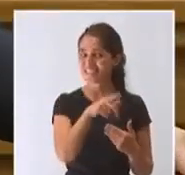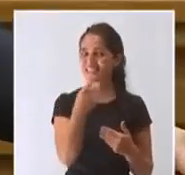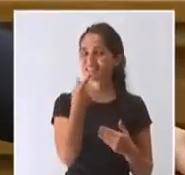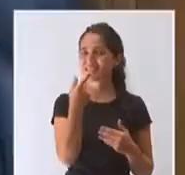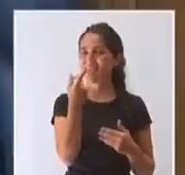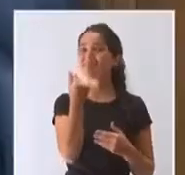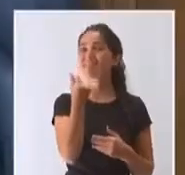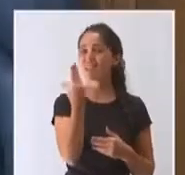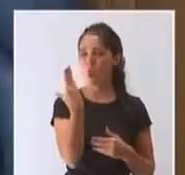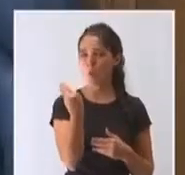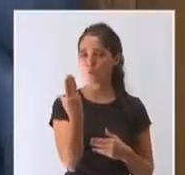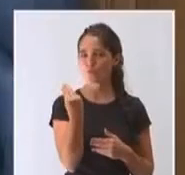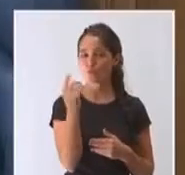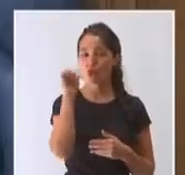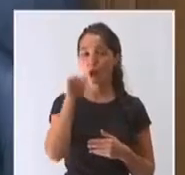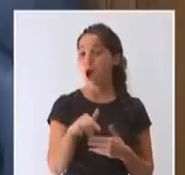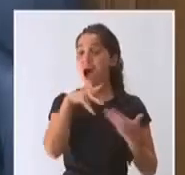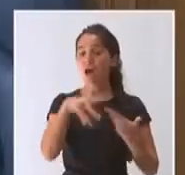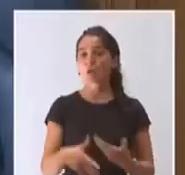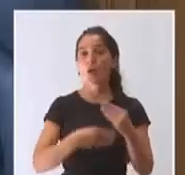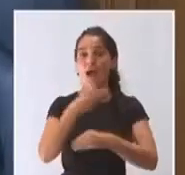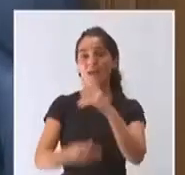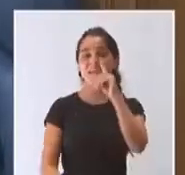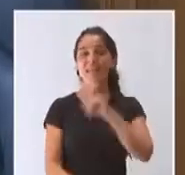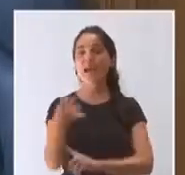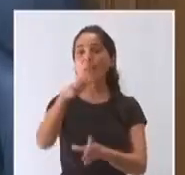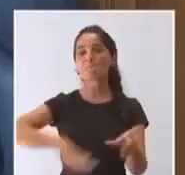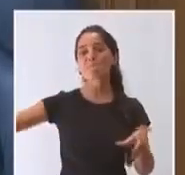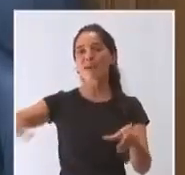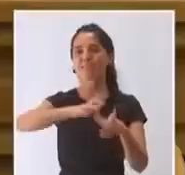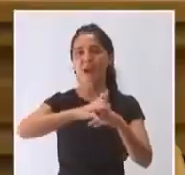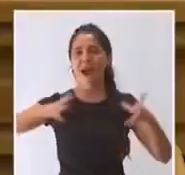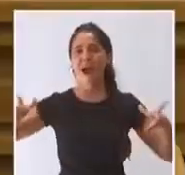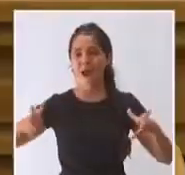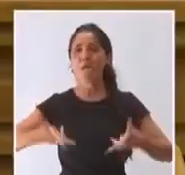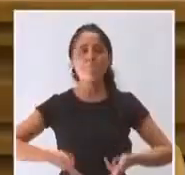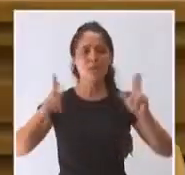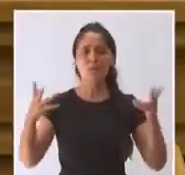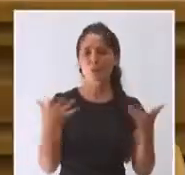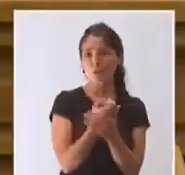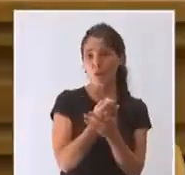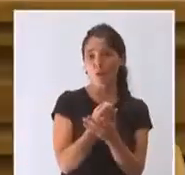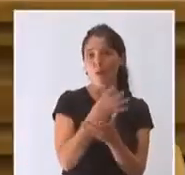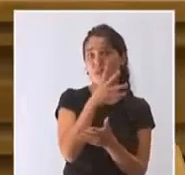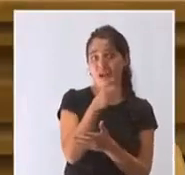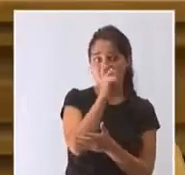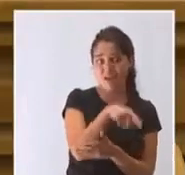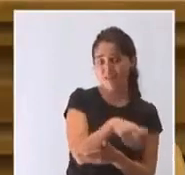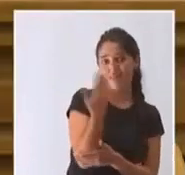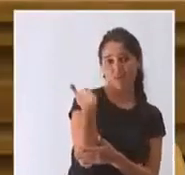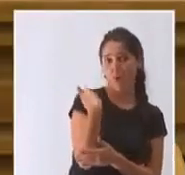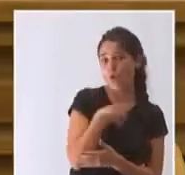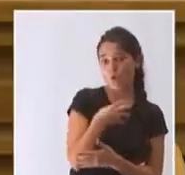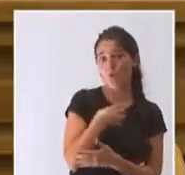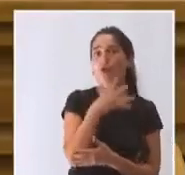hoy se ha hecho una plataforma mucho más grande que permite eso y diez cosas que entonces con ese programa no se podían hacer y francamente está resultando ser